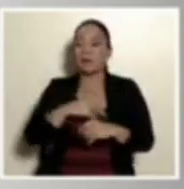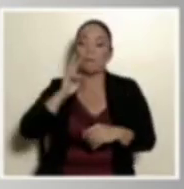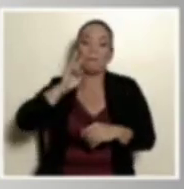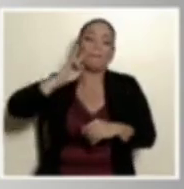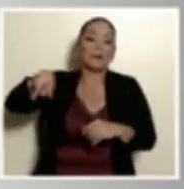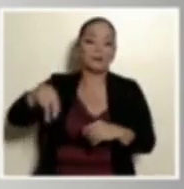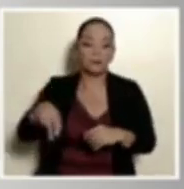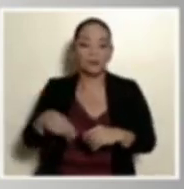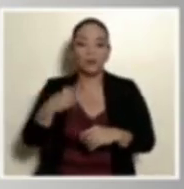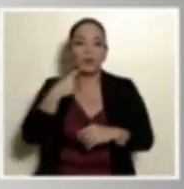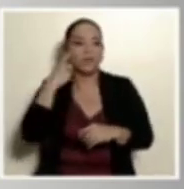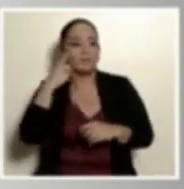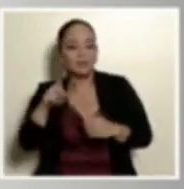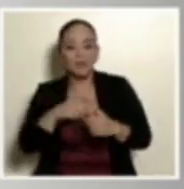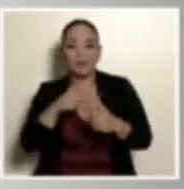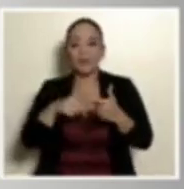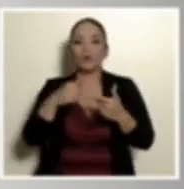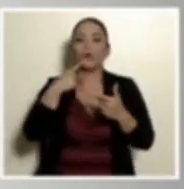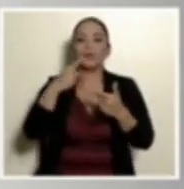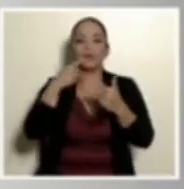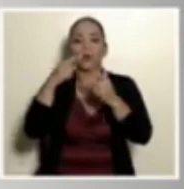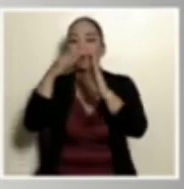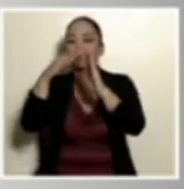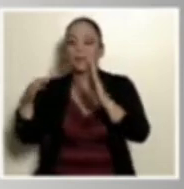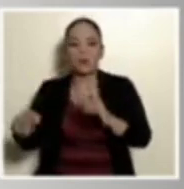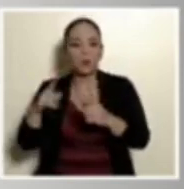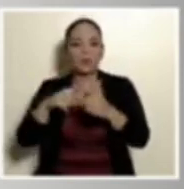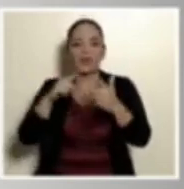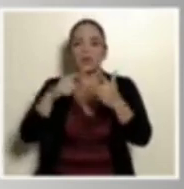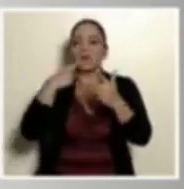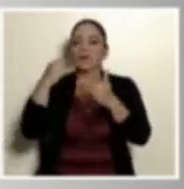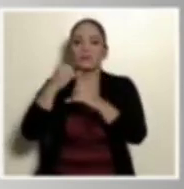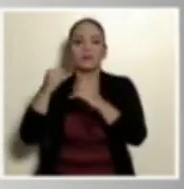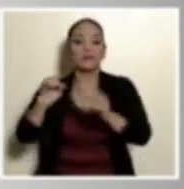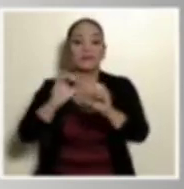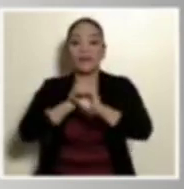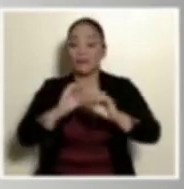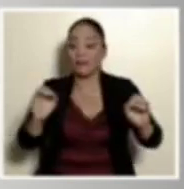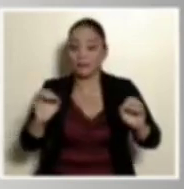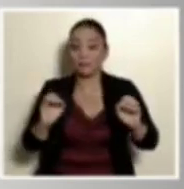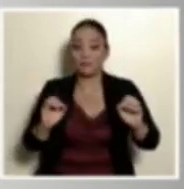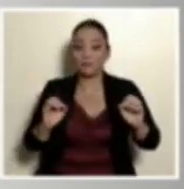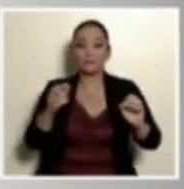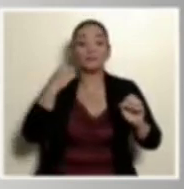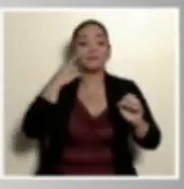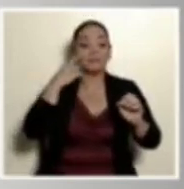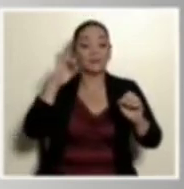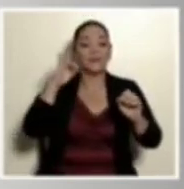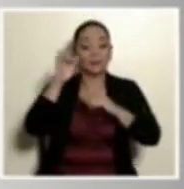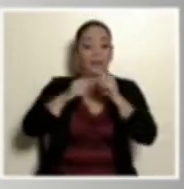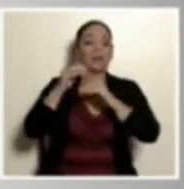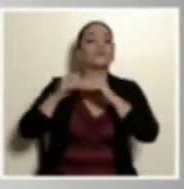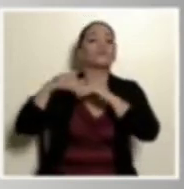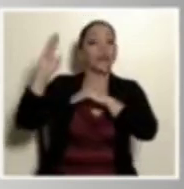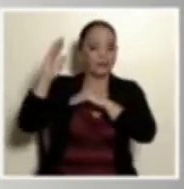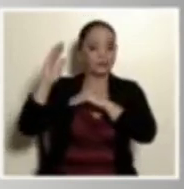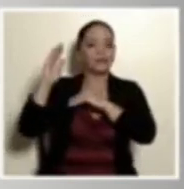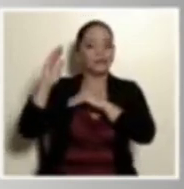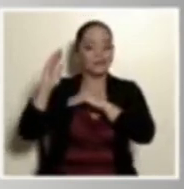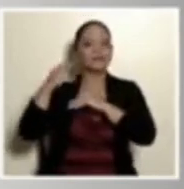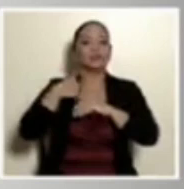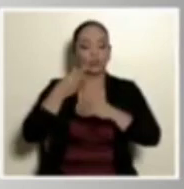instrucciones de la Contraloría General de la República. Ahí yo les indico que por más de 7 años, son más años, y ustedes van a tener todos